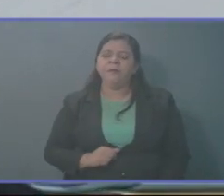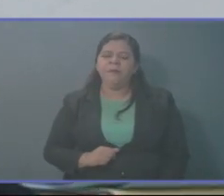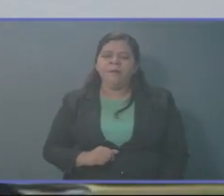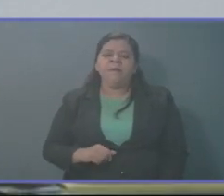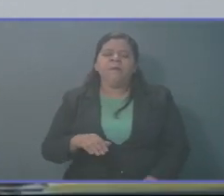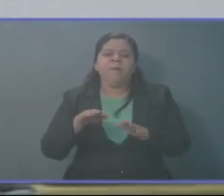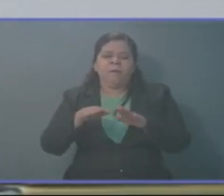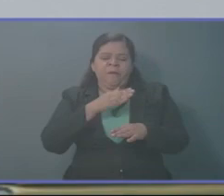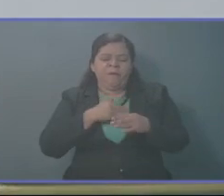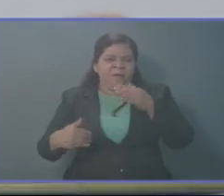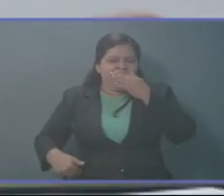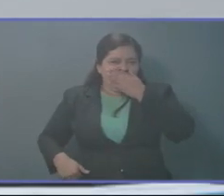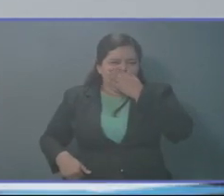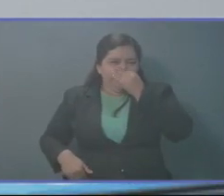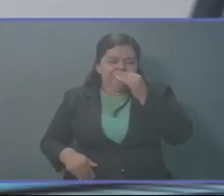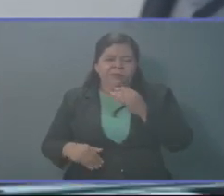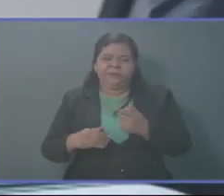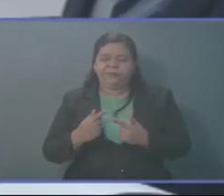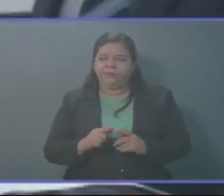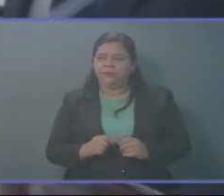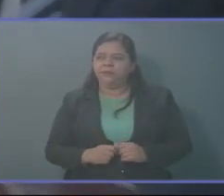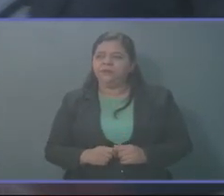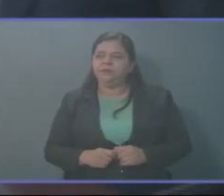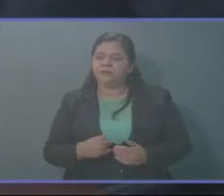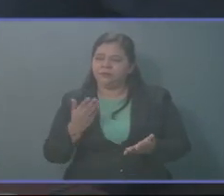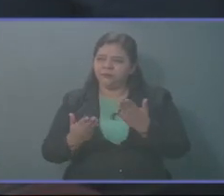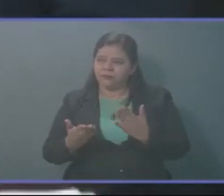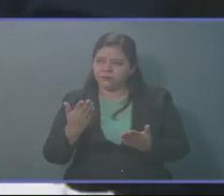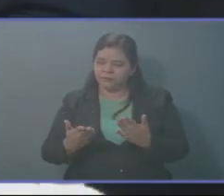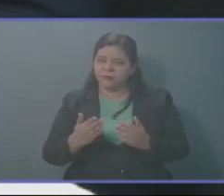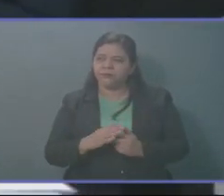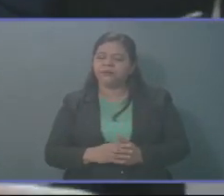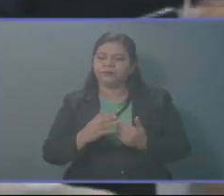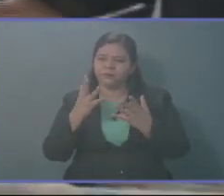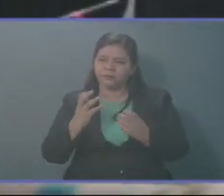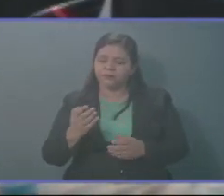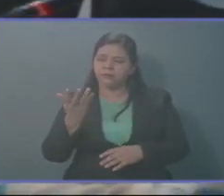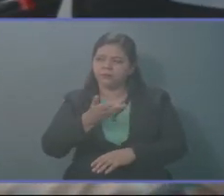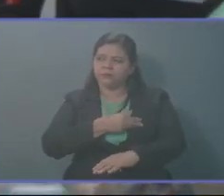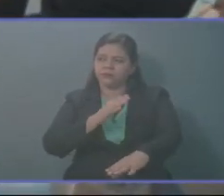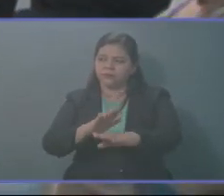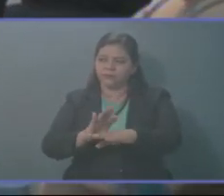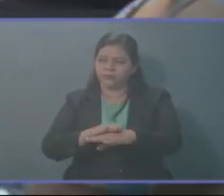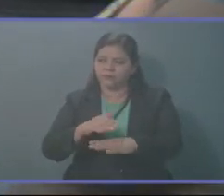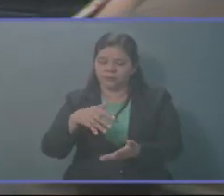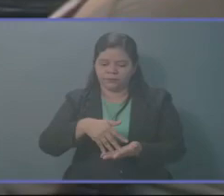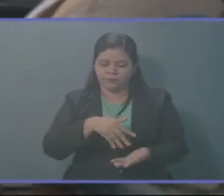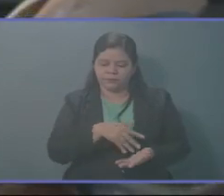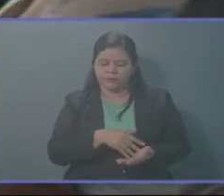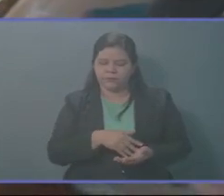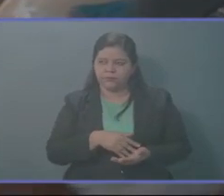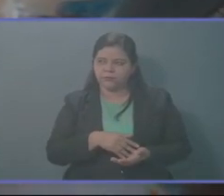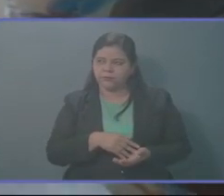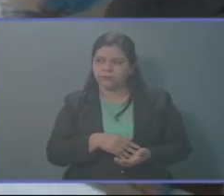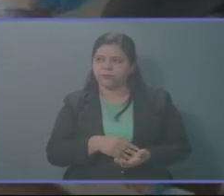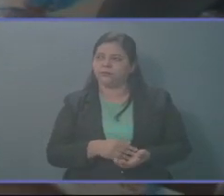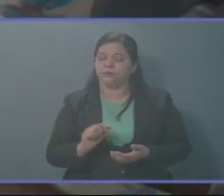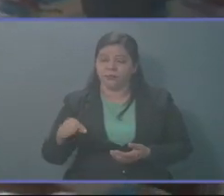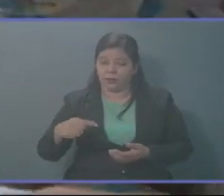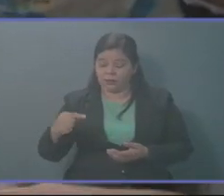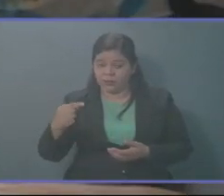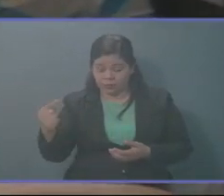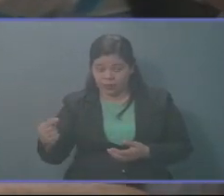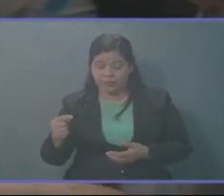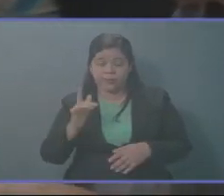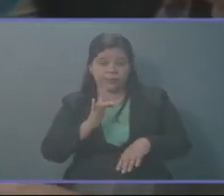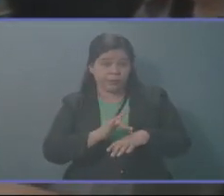Gracias, presidente. Solamente quizás para información de la población, no deja de tocar el rubro